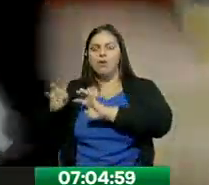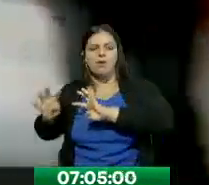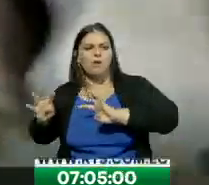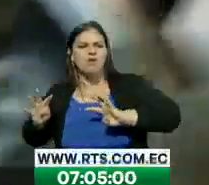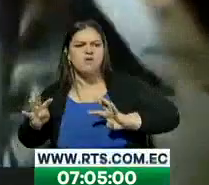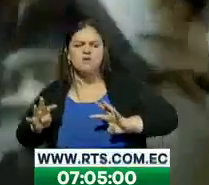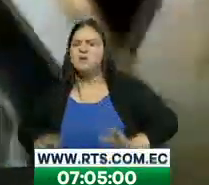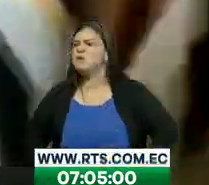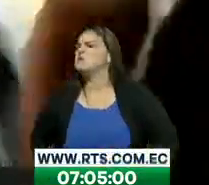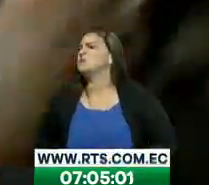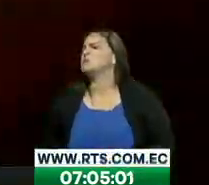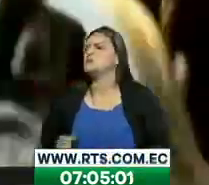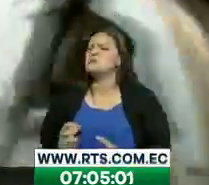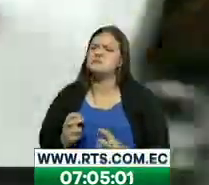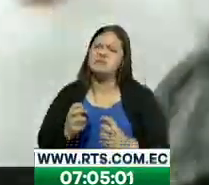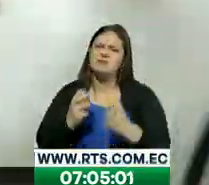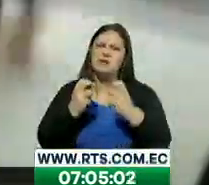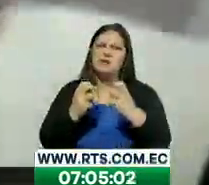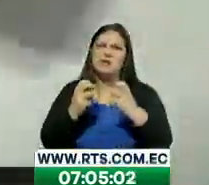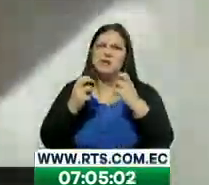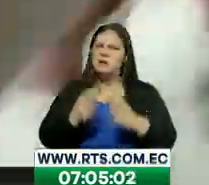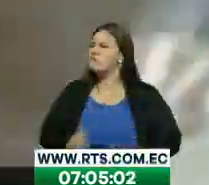justicia.